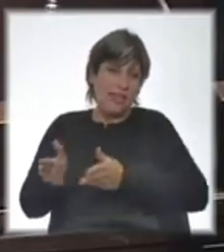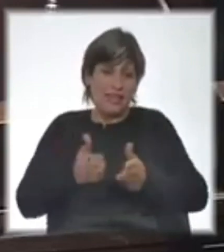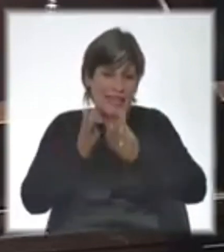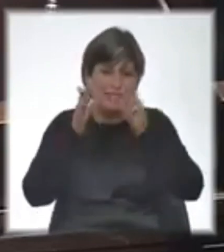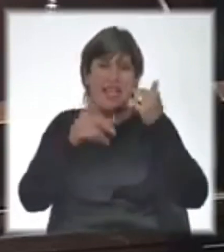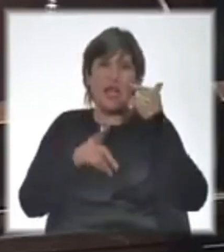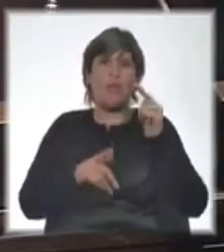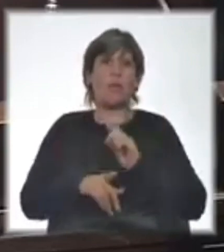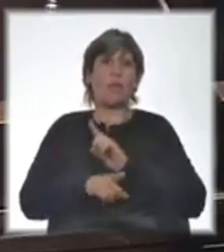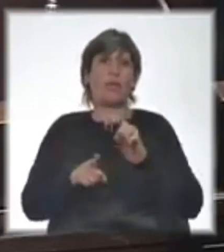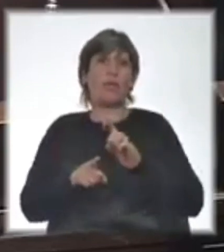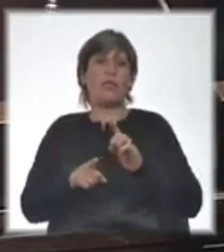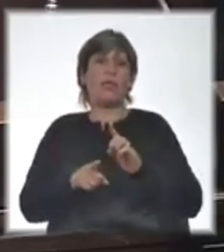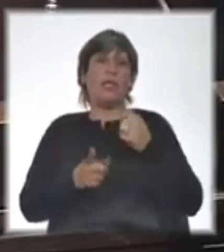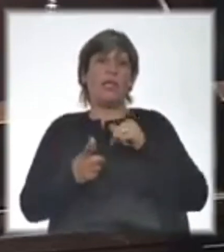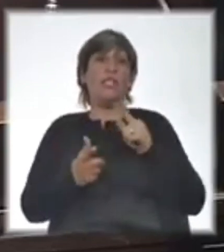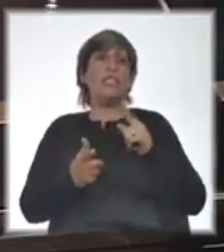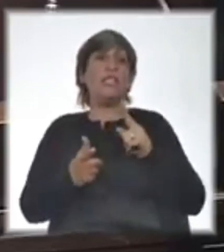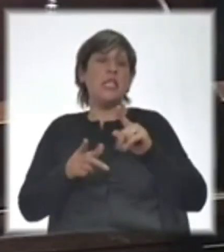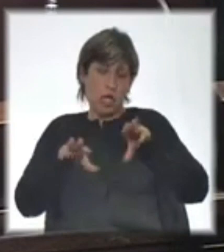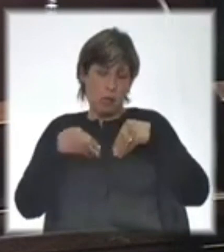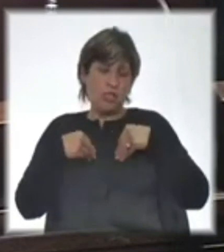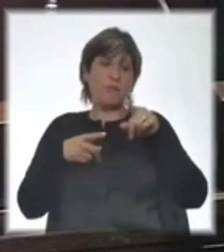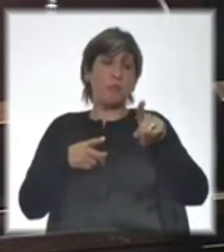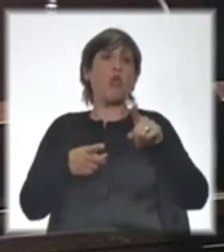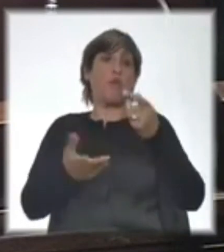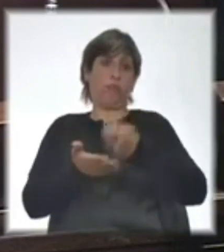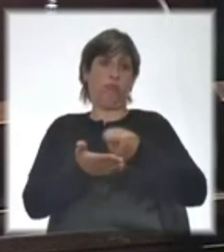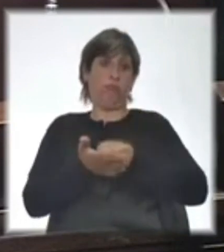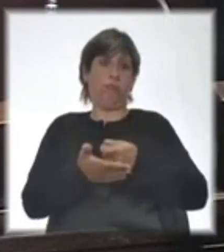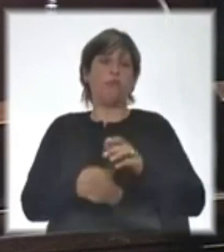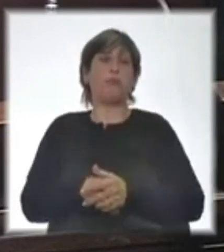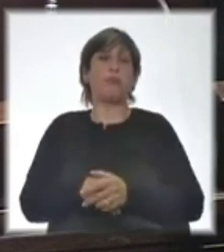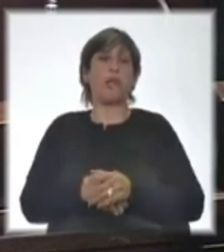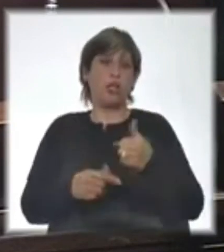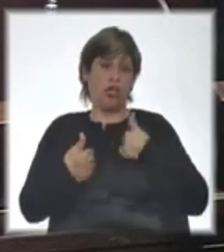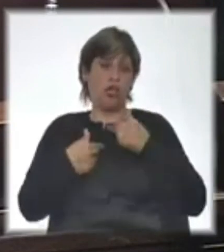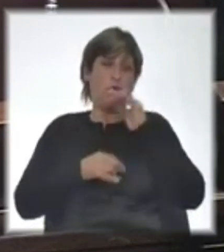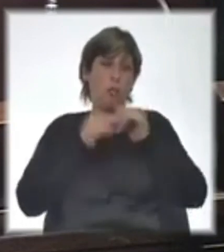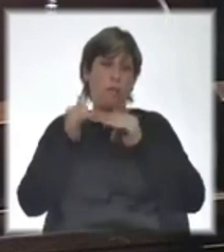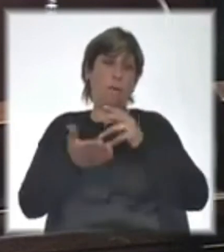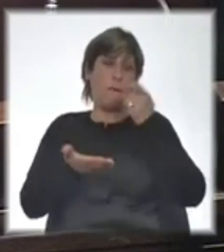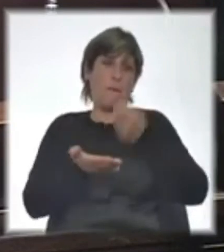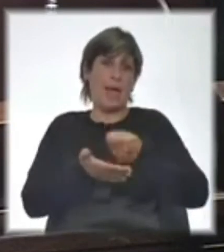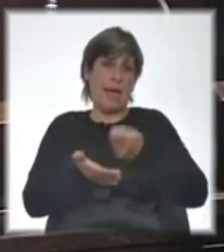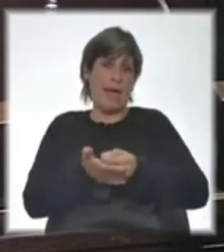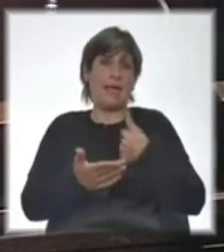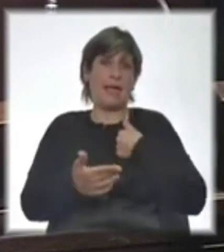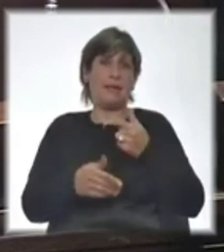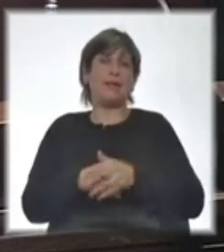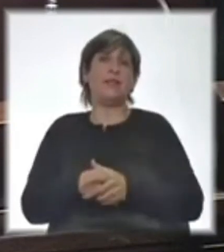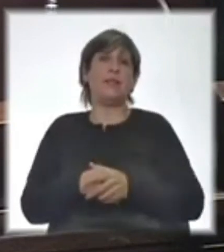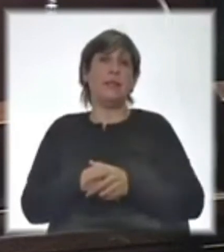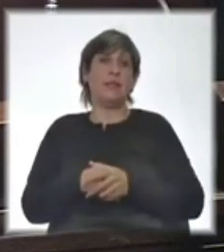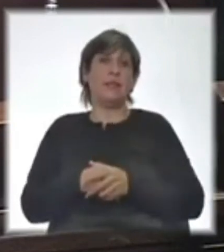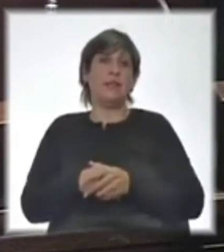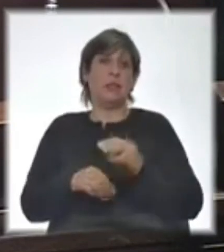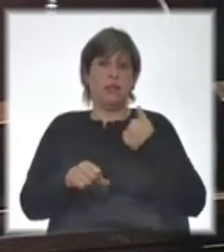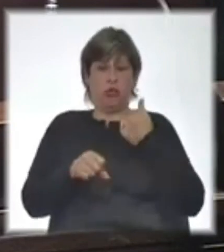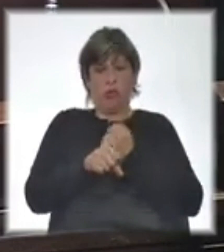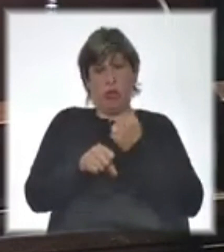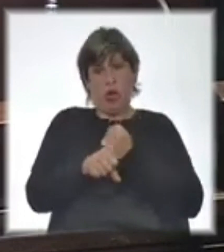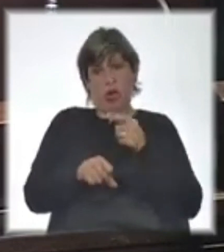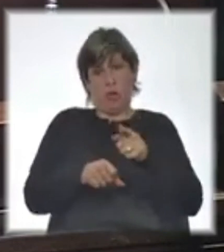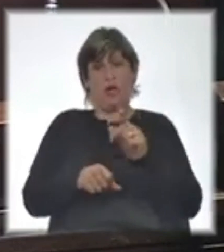y asumió el financiamiento del proyecto. Dice, mire, el informe que yo pagué, porque yo trabajo para que UPM se instale, yo trabajo para